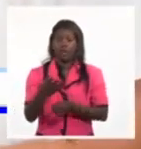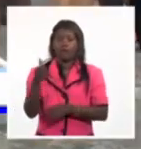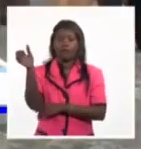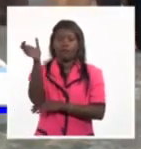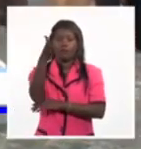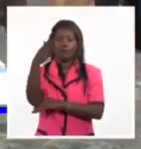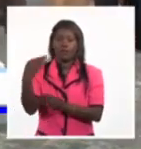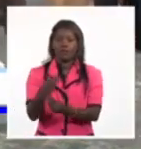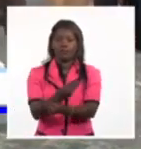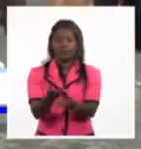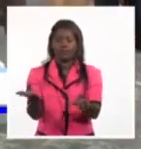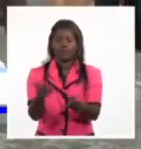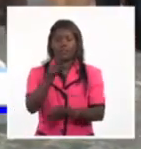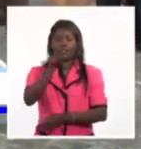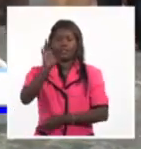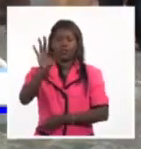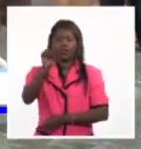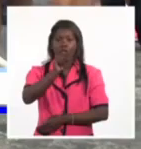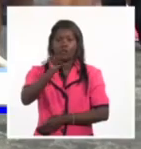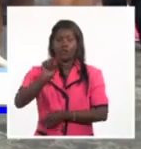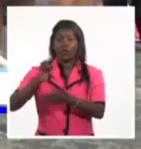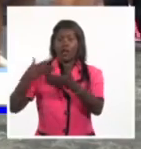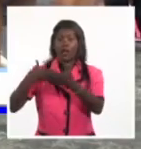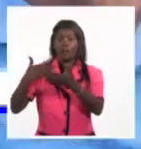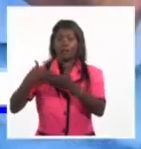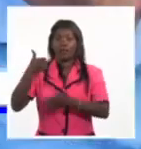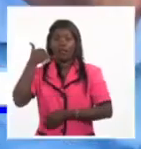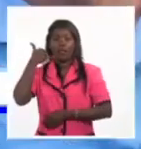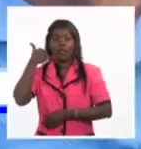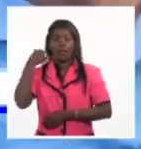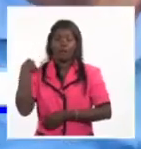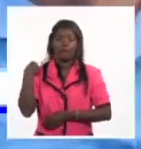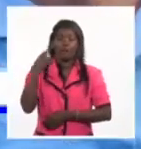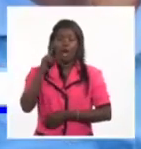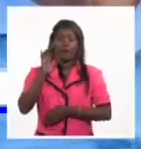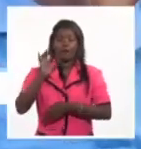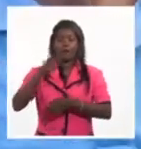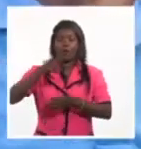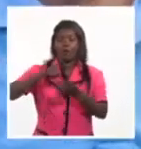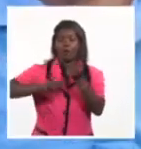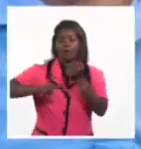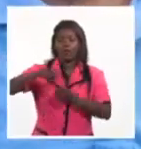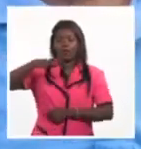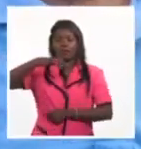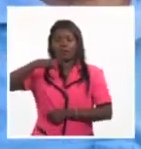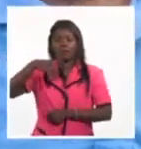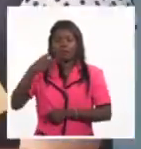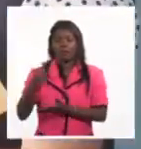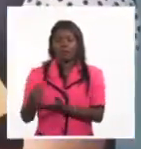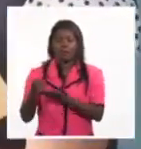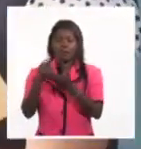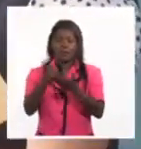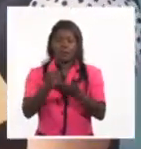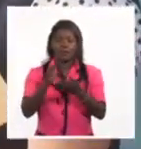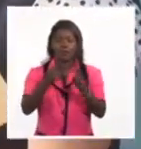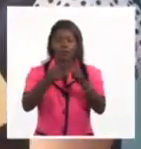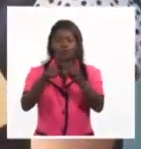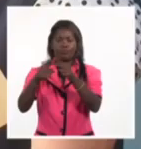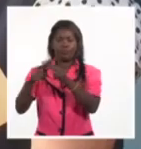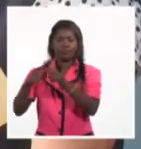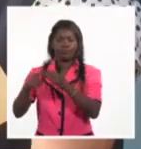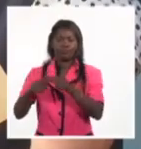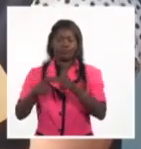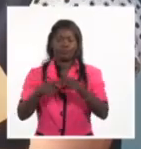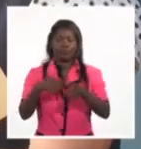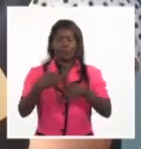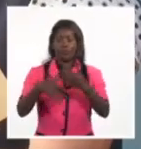trabajadores de la empresa de telecomunicaciones de Cuba en Camagüey partieron hacia las provincias del occidente cubano en apoyo a las tareas de recuperación tras